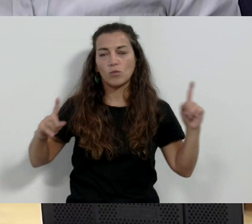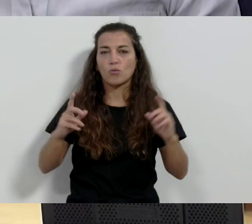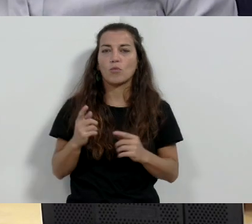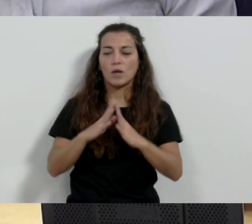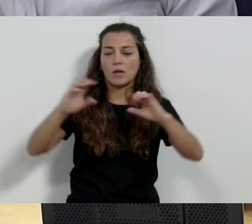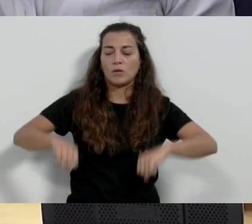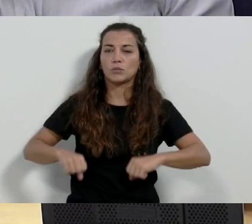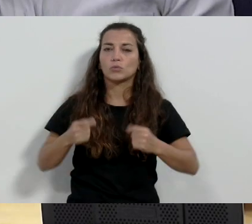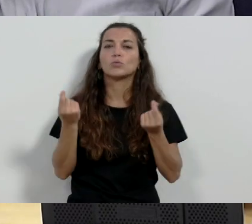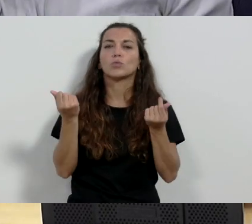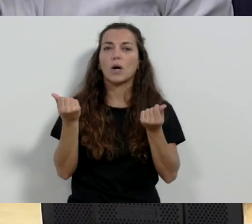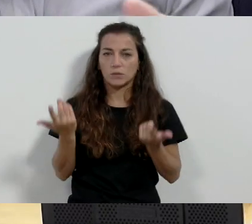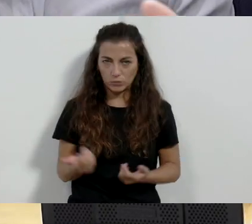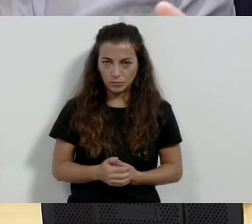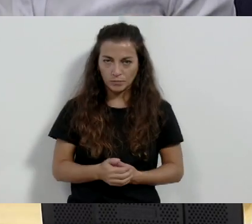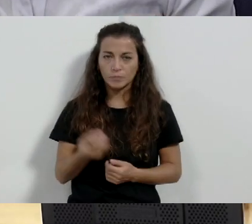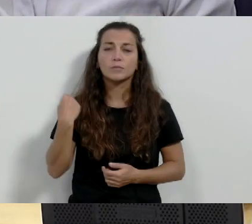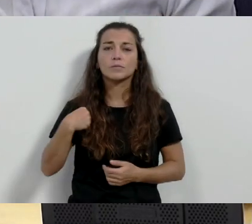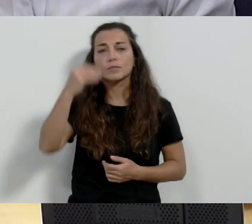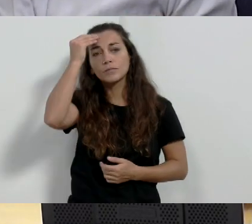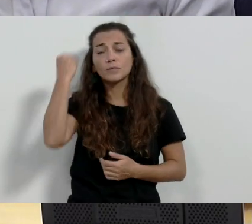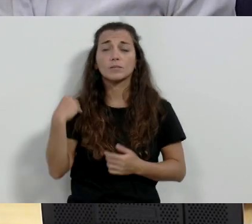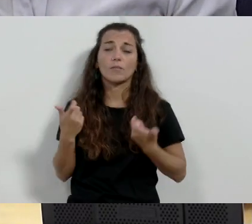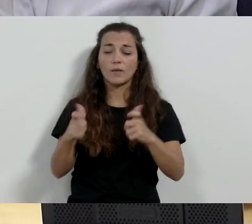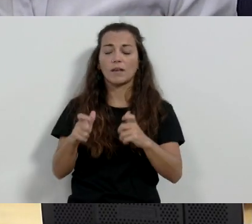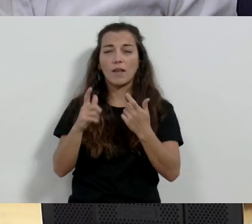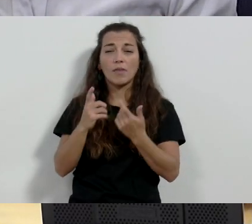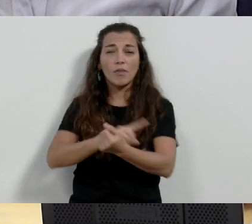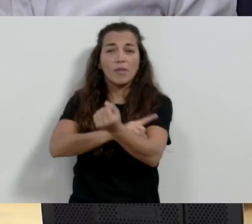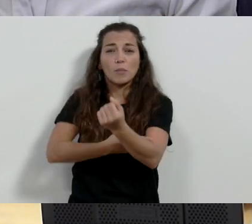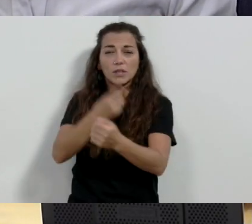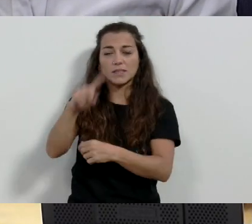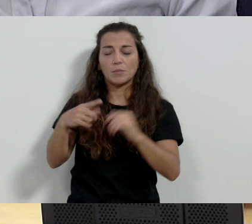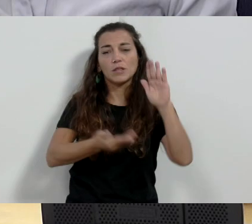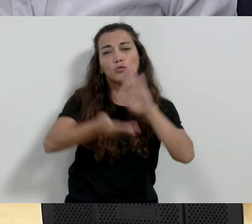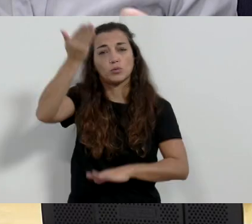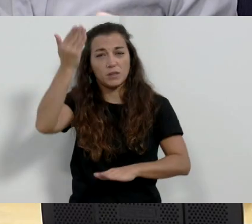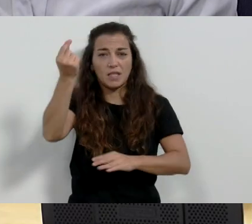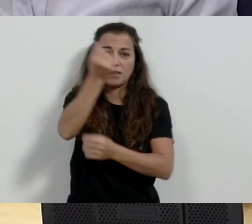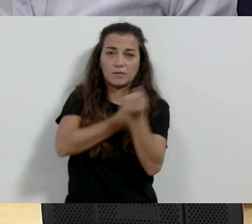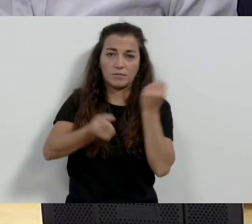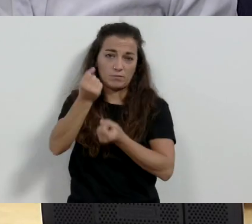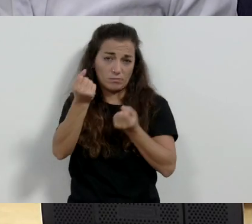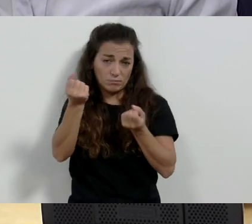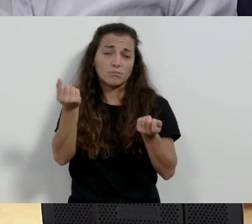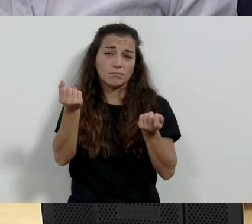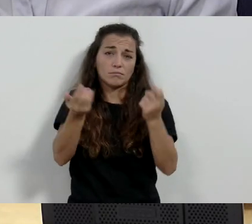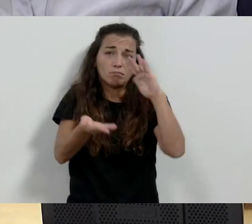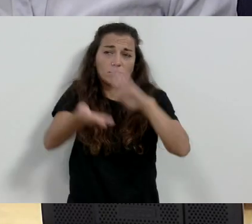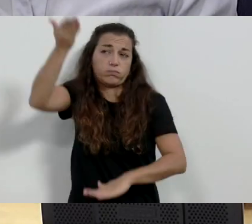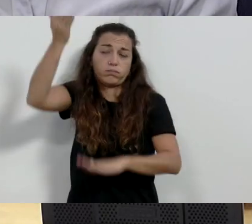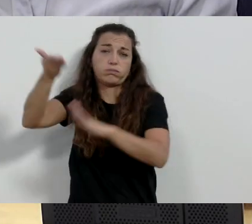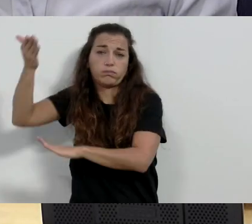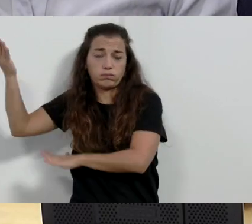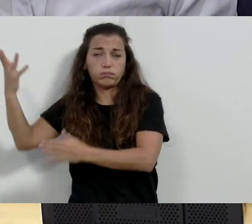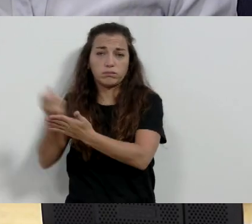Entendemos que el deporte, igual que todo, pues también ha tenido una subida económica y, además, como saben ustedes, porque lo llevan viviendo desde que empezó